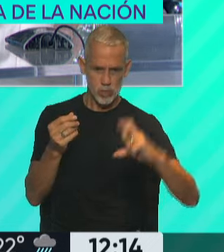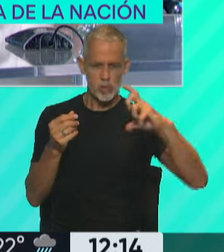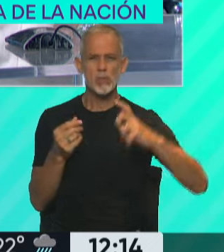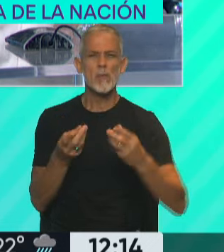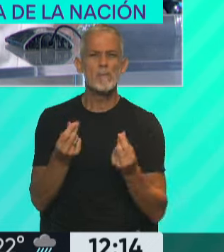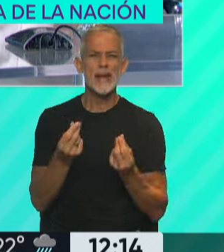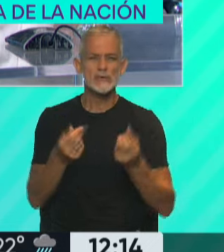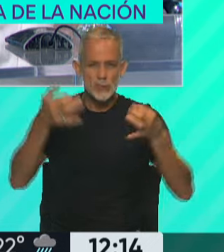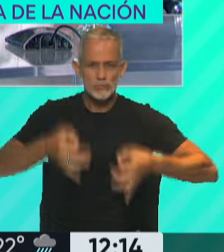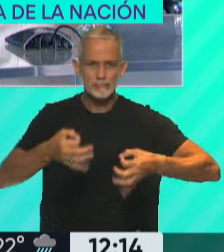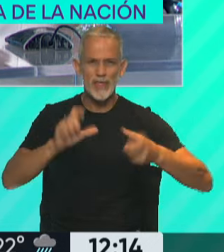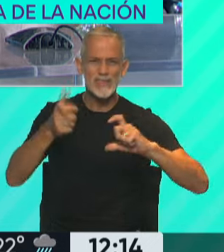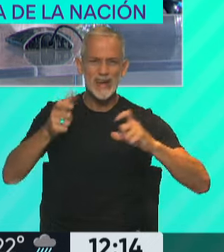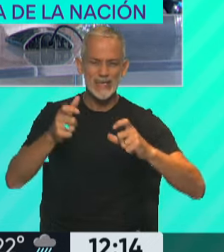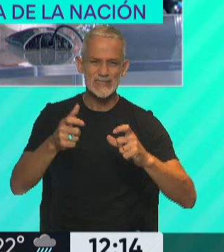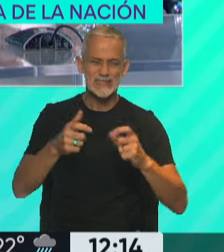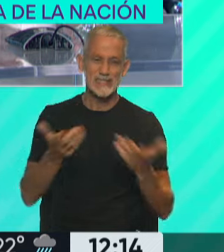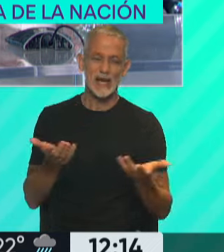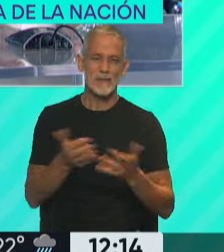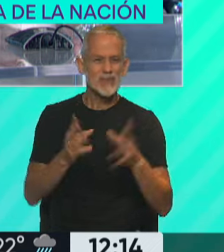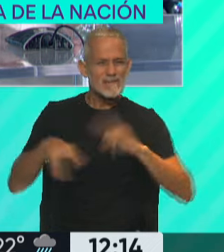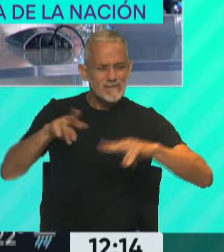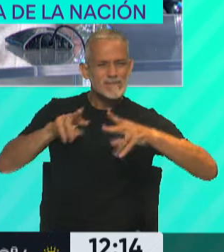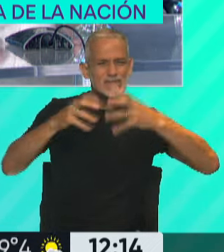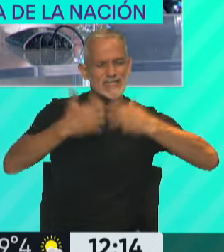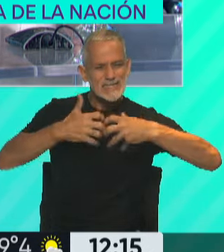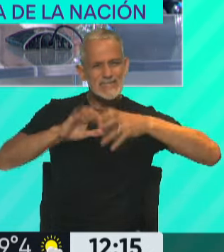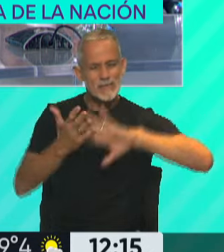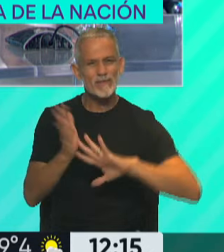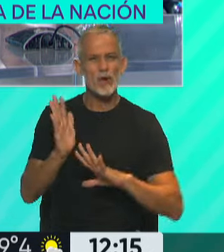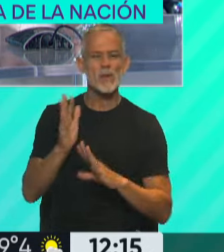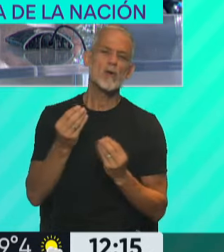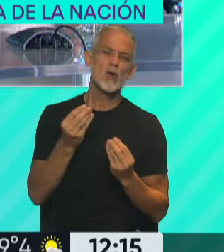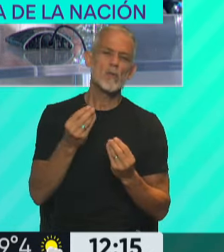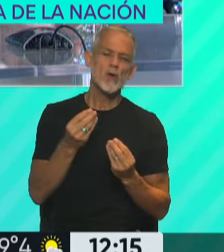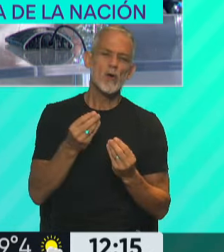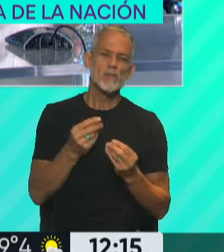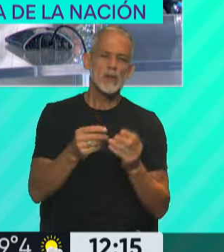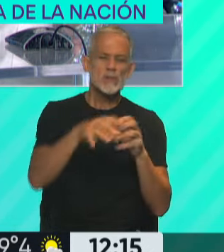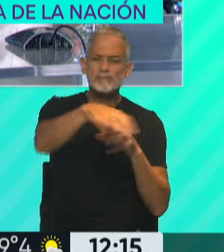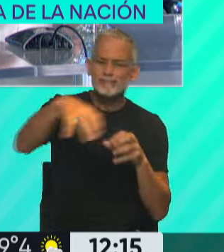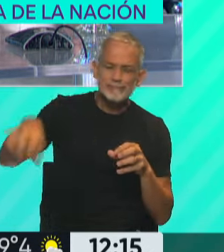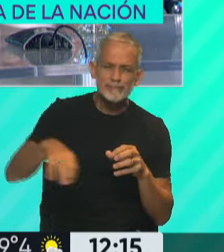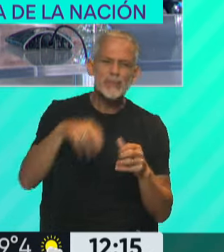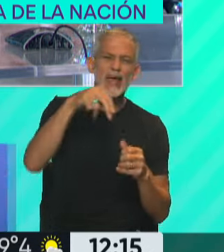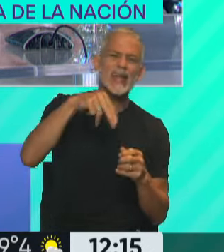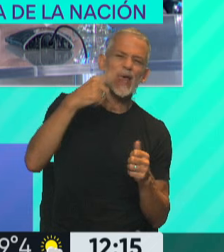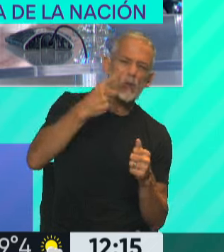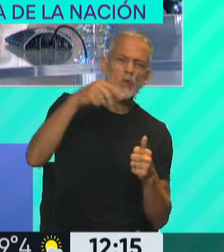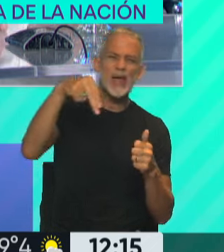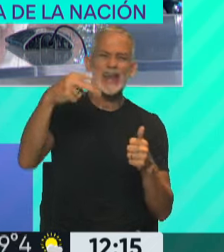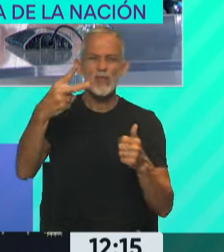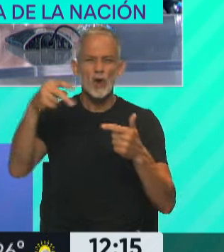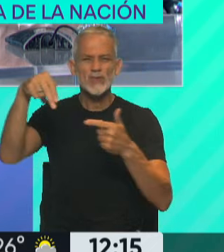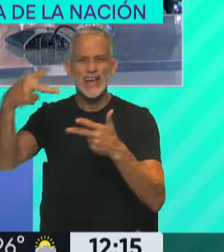esa diferencia. Están buscando otro sistema, que no es más esa segmentación N1, N2 y N3, por otra,